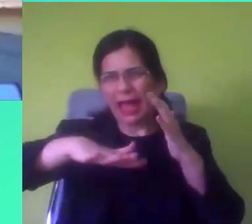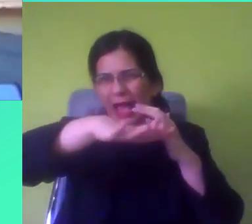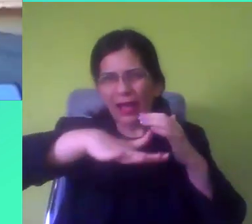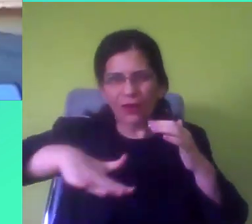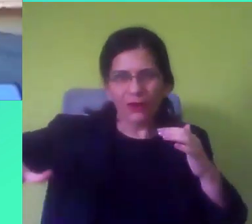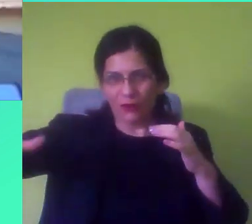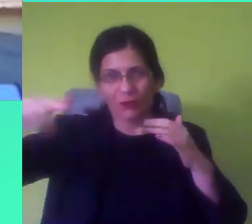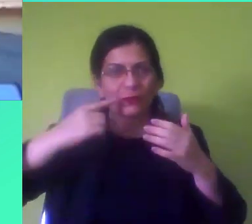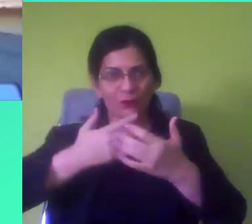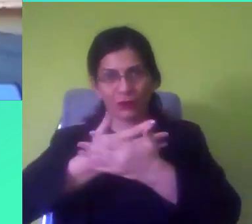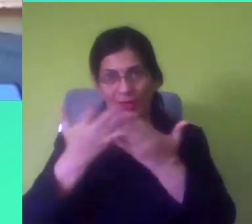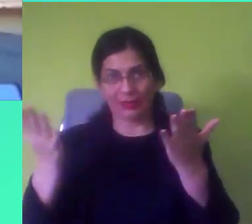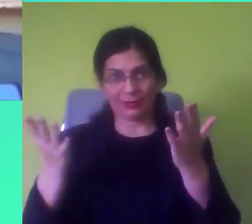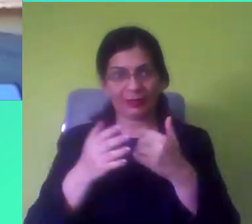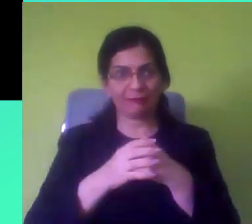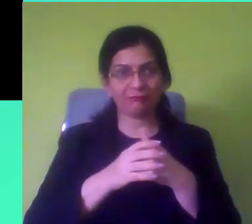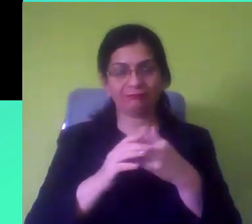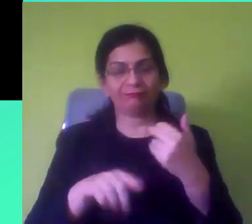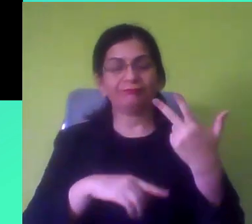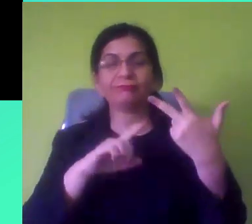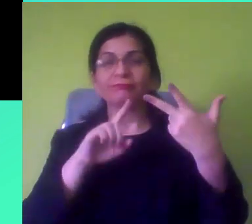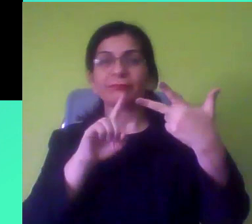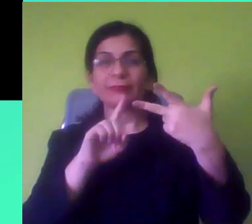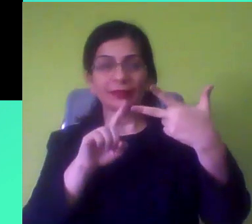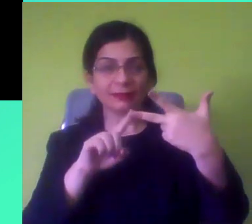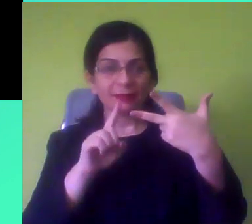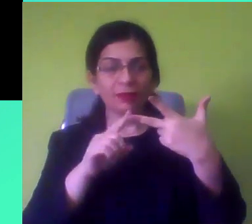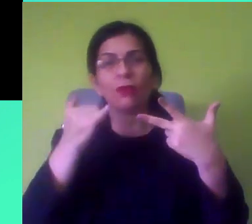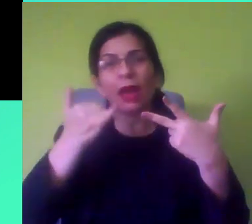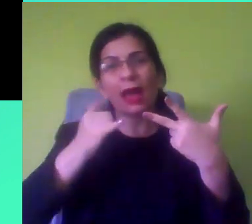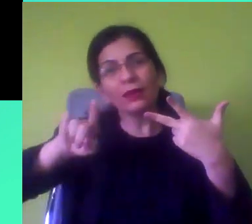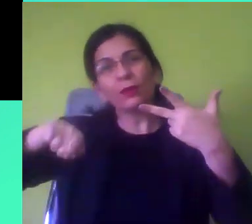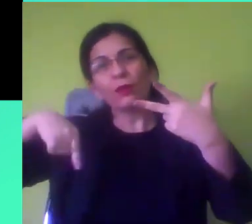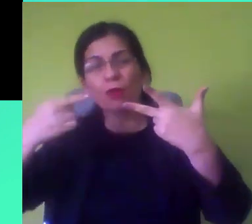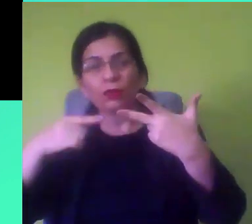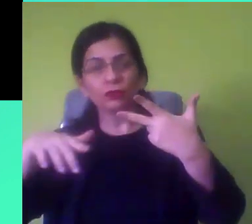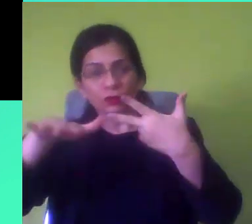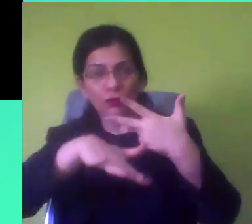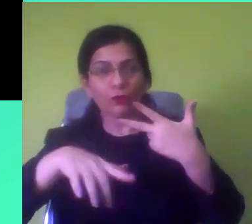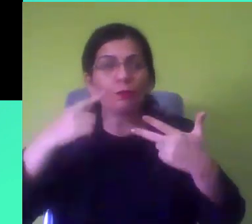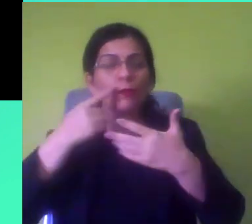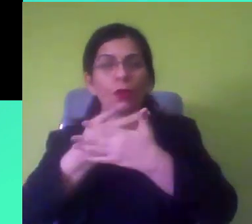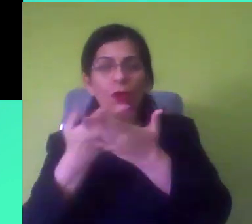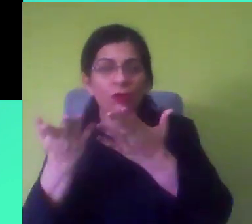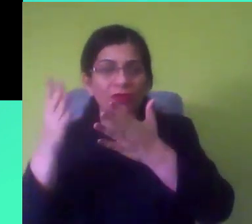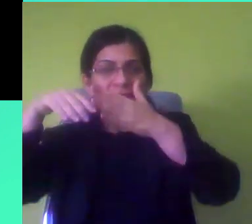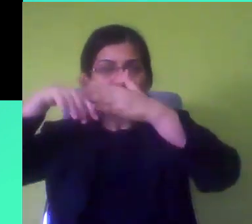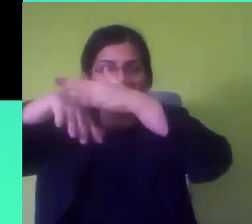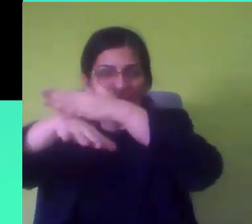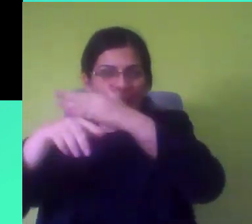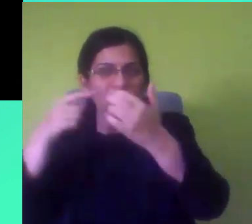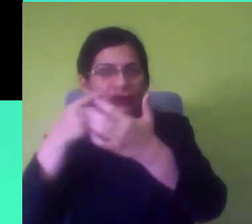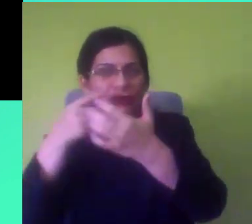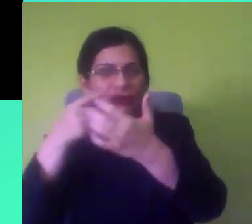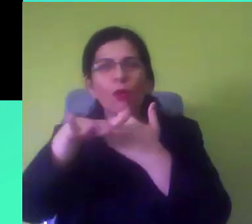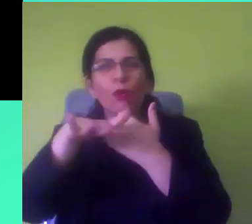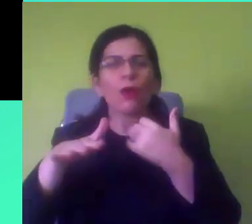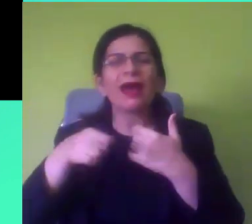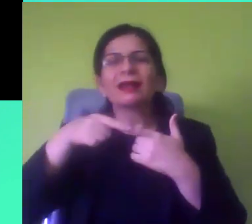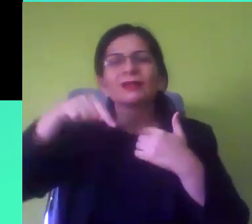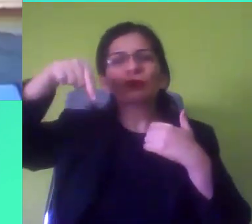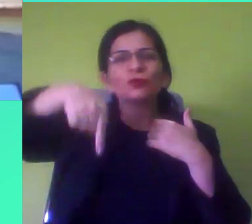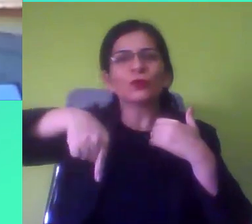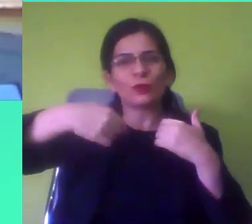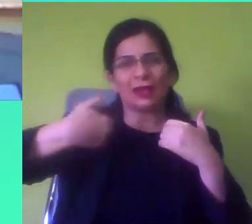como el que estamos viendo acá, pero también hay otros que son los glaciares cubiertos, como este que estamos viendo, que es el Ventisquero Negro en la provincia de